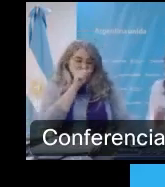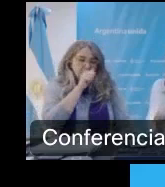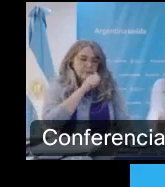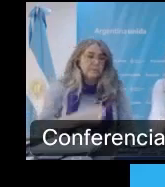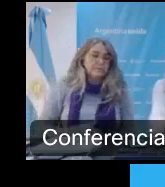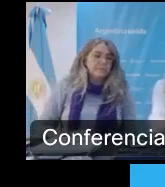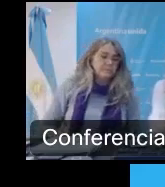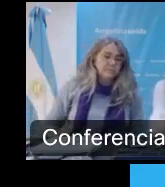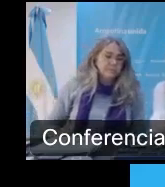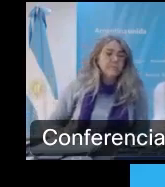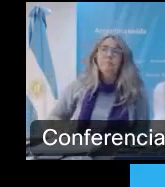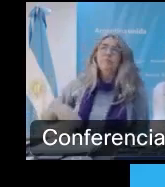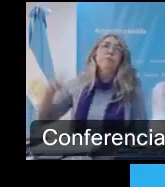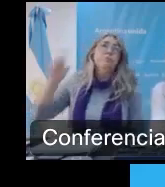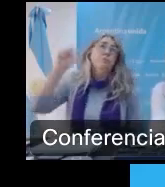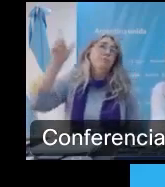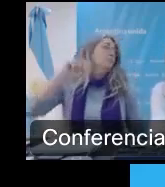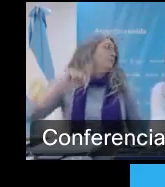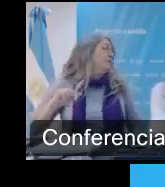podemos empezar.